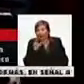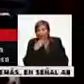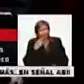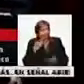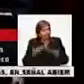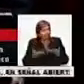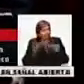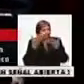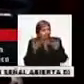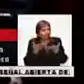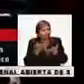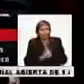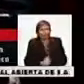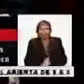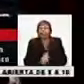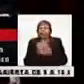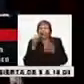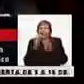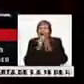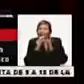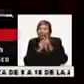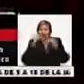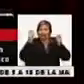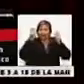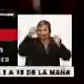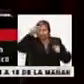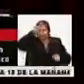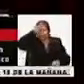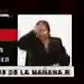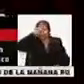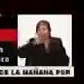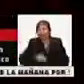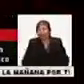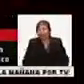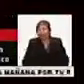legado, por la Constitución, ¡viva el Perú!